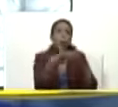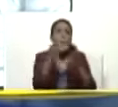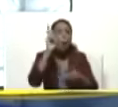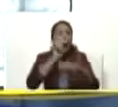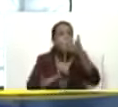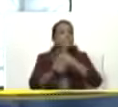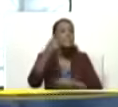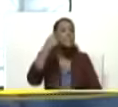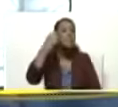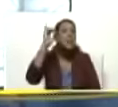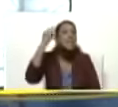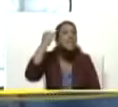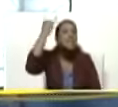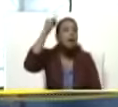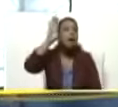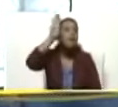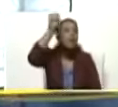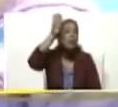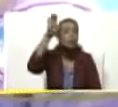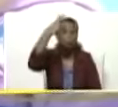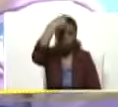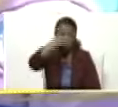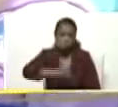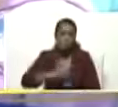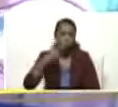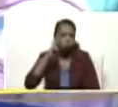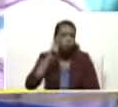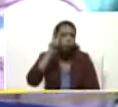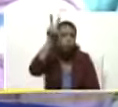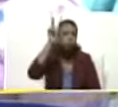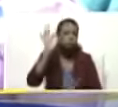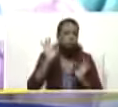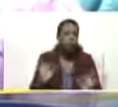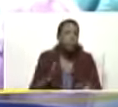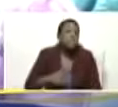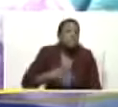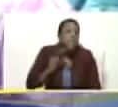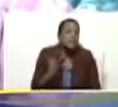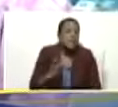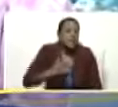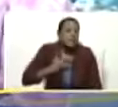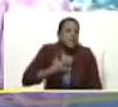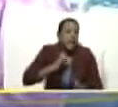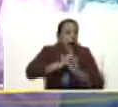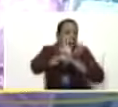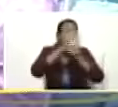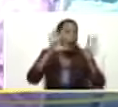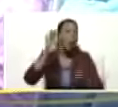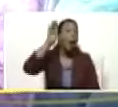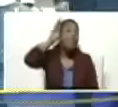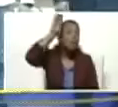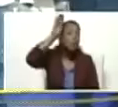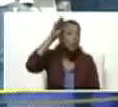visión. Yo hoy tengo una visión. La tengo más clara que nunca.